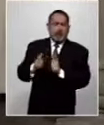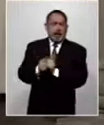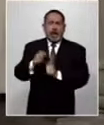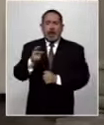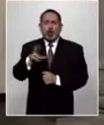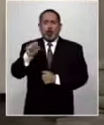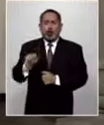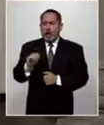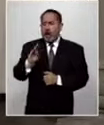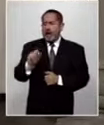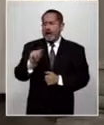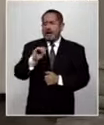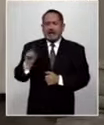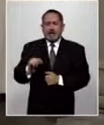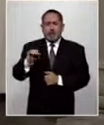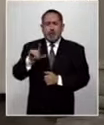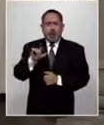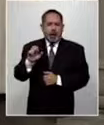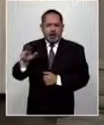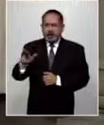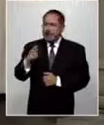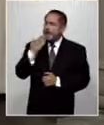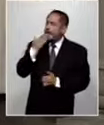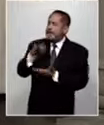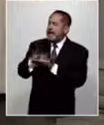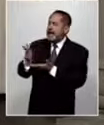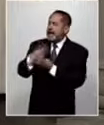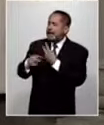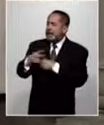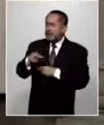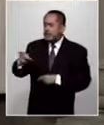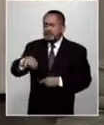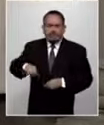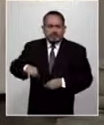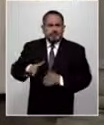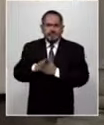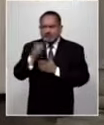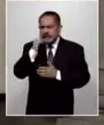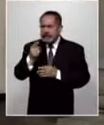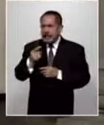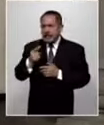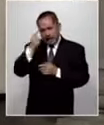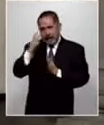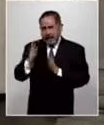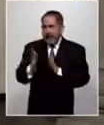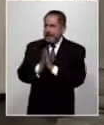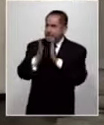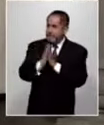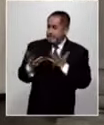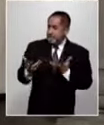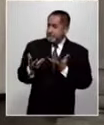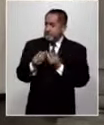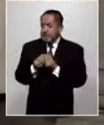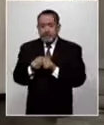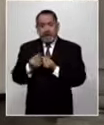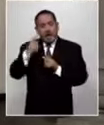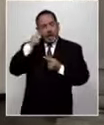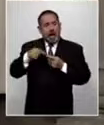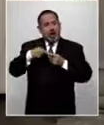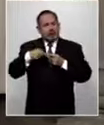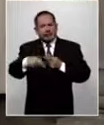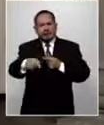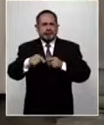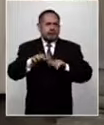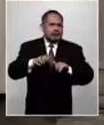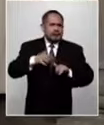doctora Beatriz Gutiérrez Müller, a quien agradecemos enormemente su interés para invitarnos a participar en una ruta digital